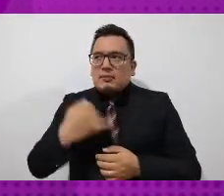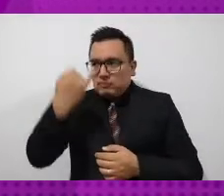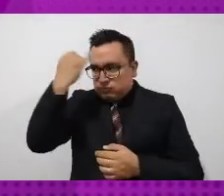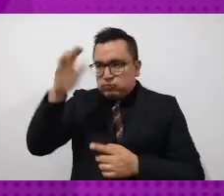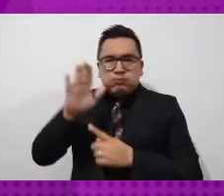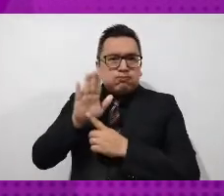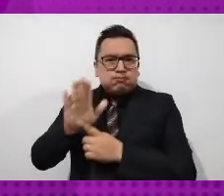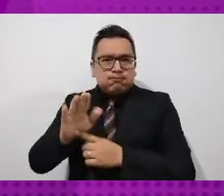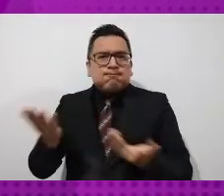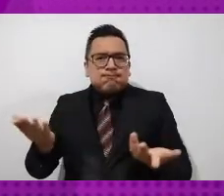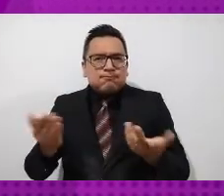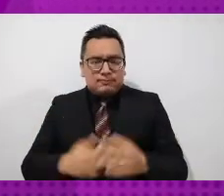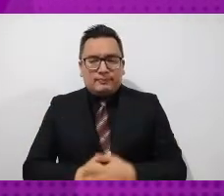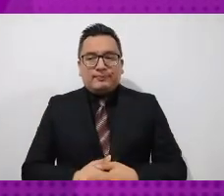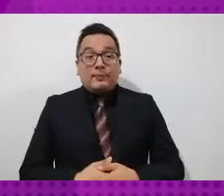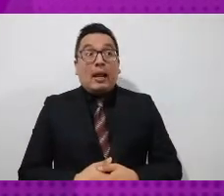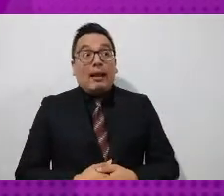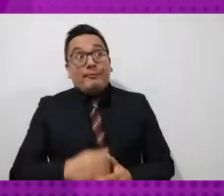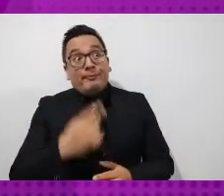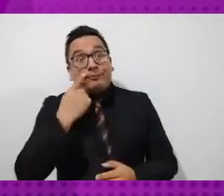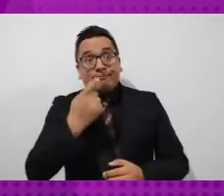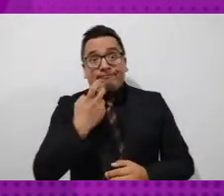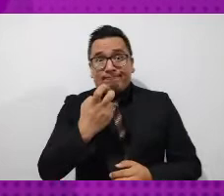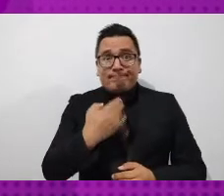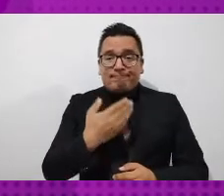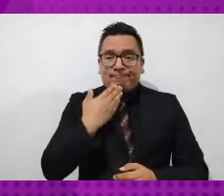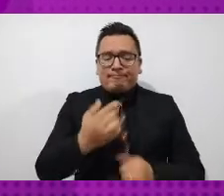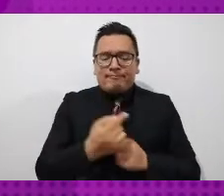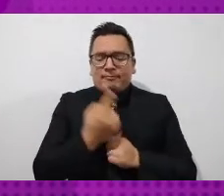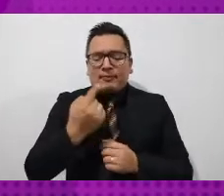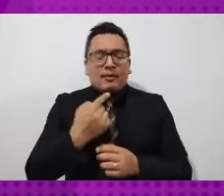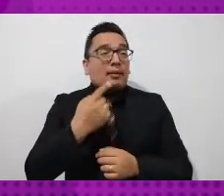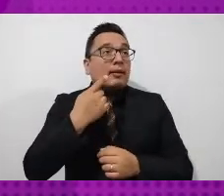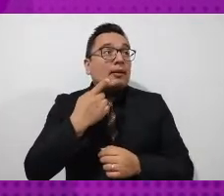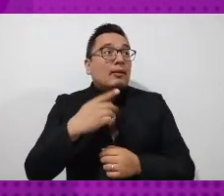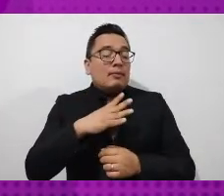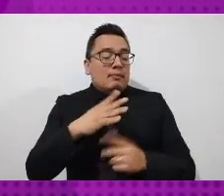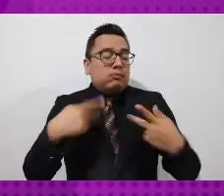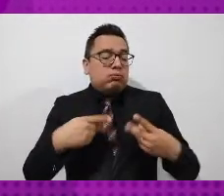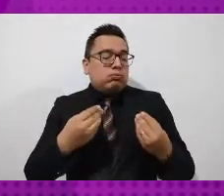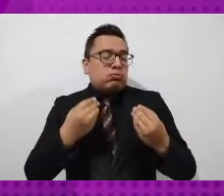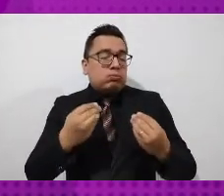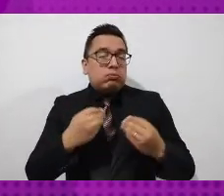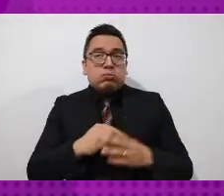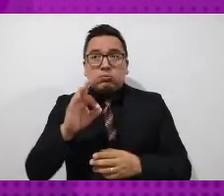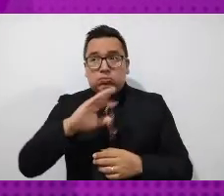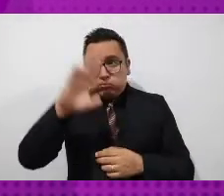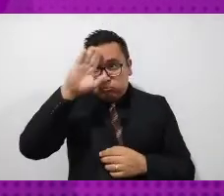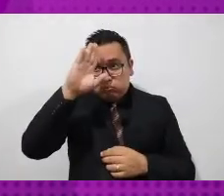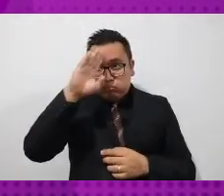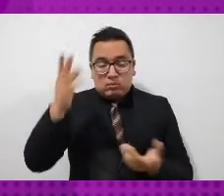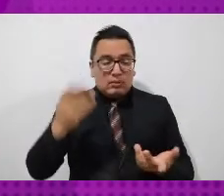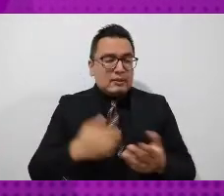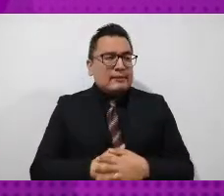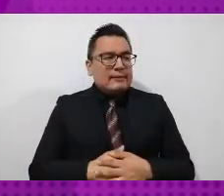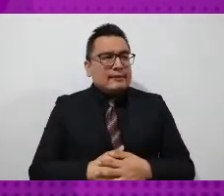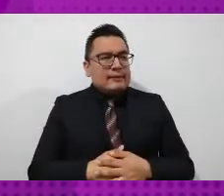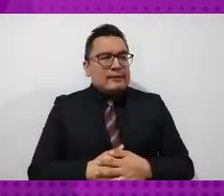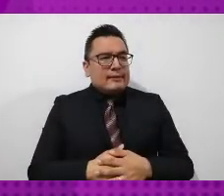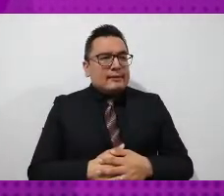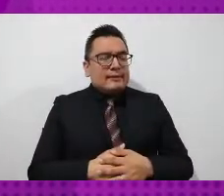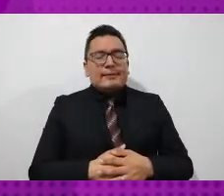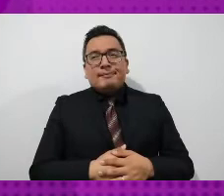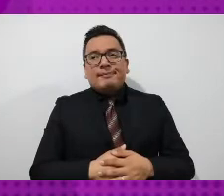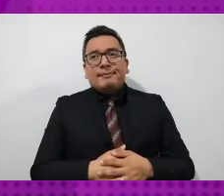popular. Fíjate qué bueno que me lo preguntas, porque al final del día mucha gente podría llegar a pensar de que en